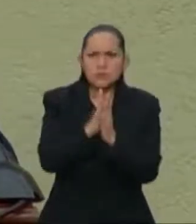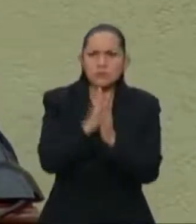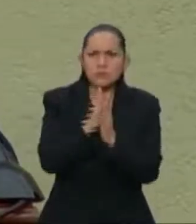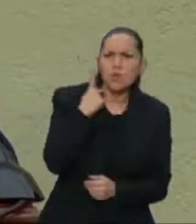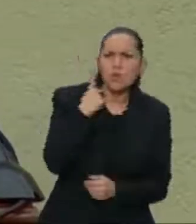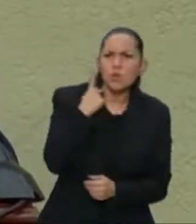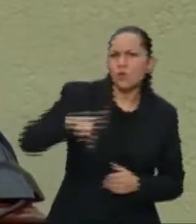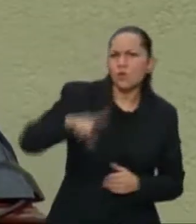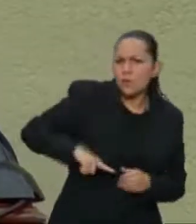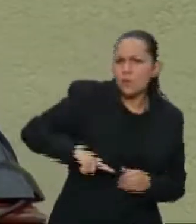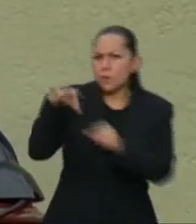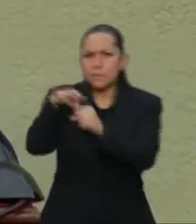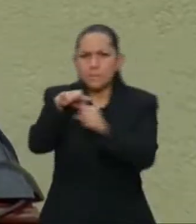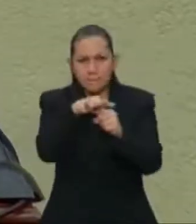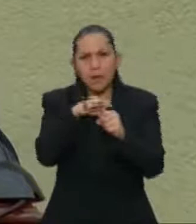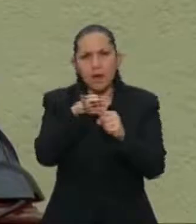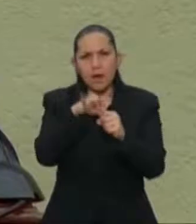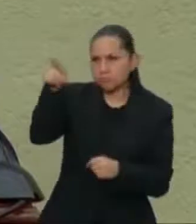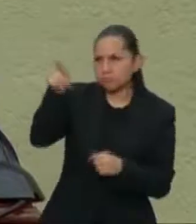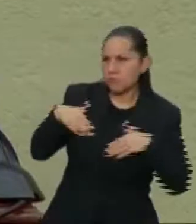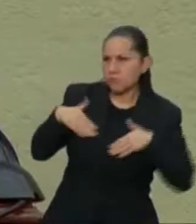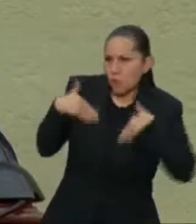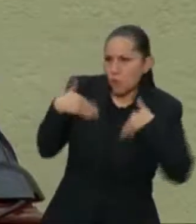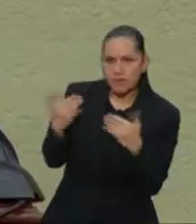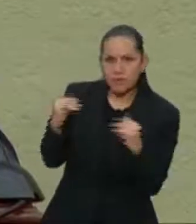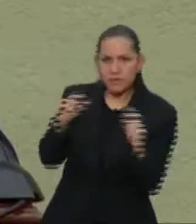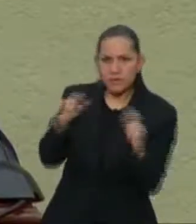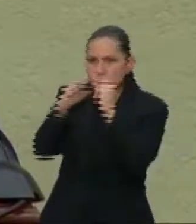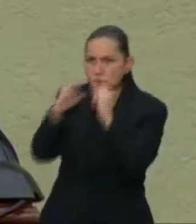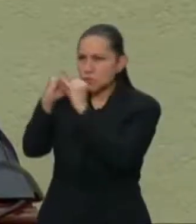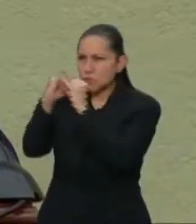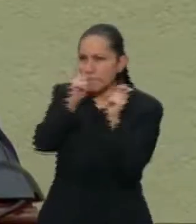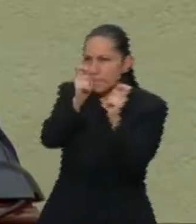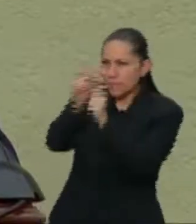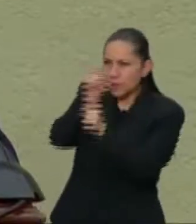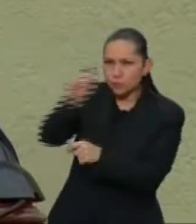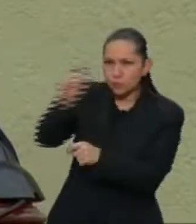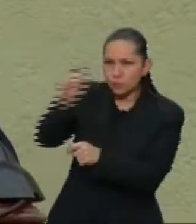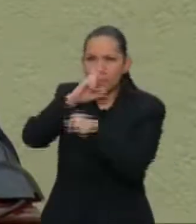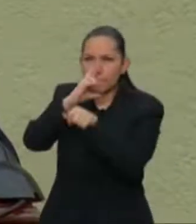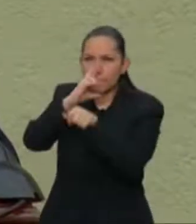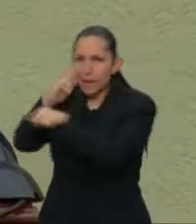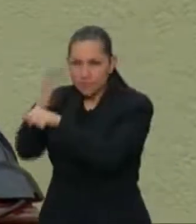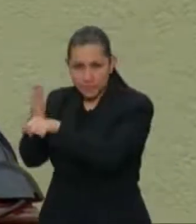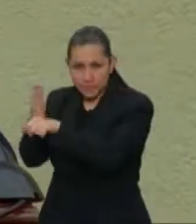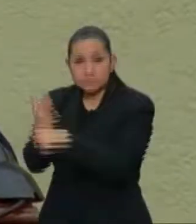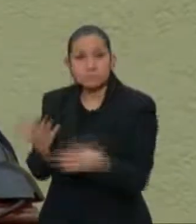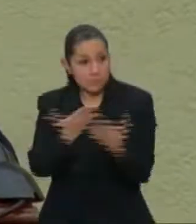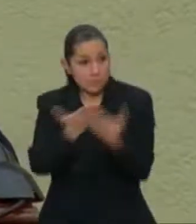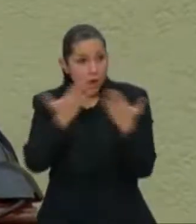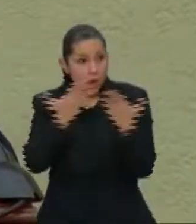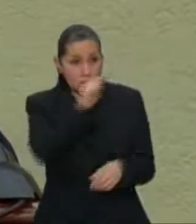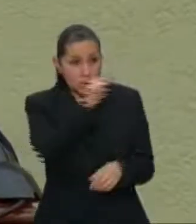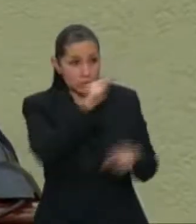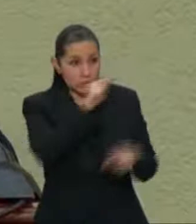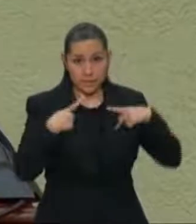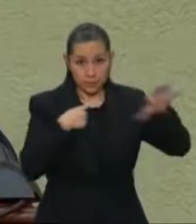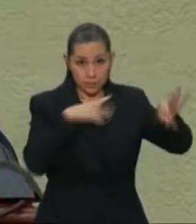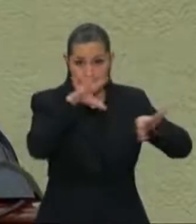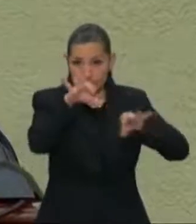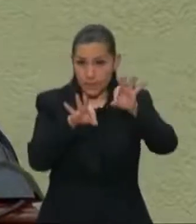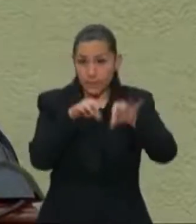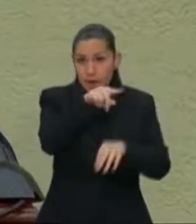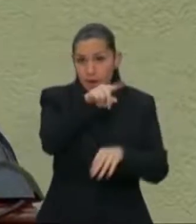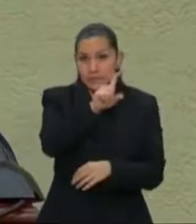el entusiasmo que hemos visto en las personas que fueron insaculadas y que en estos momentos ya están instalando las más de 162.000